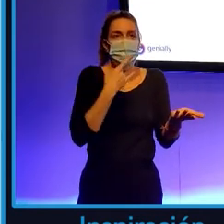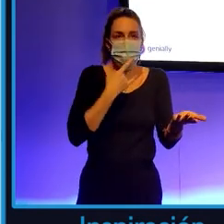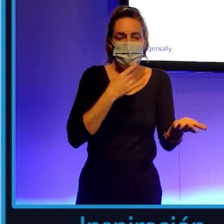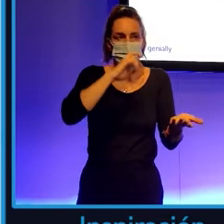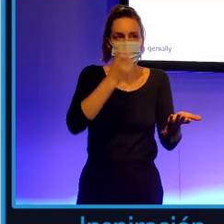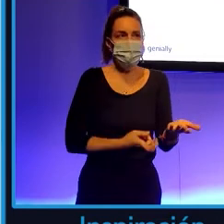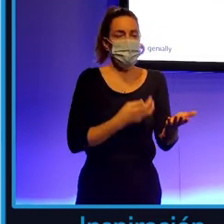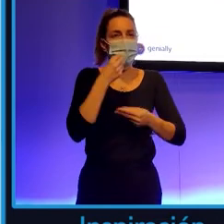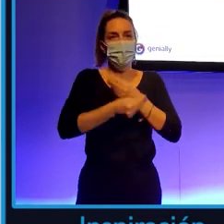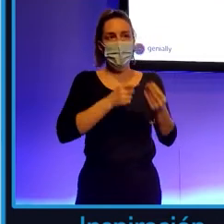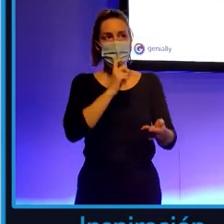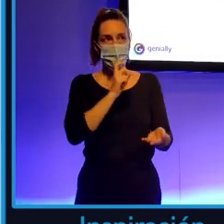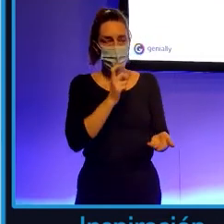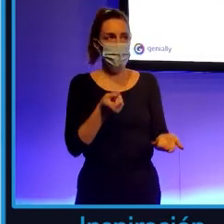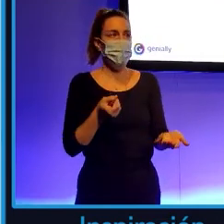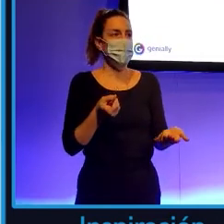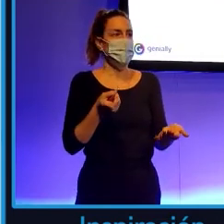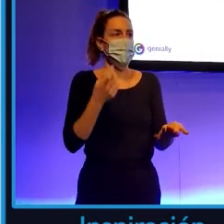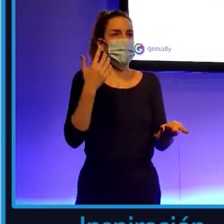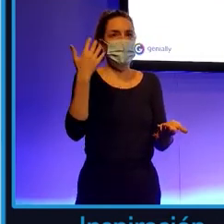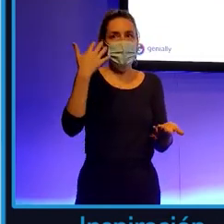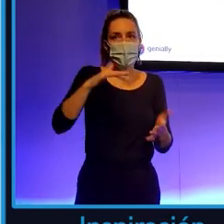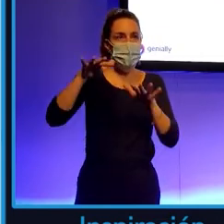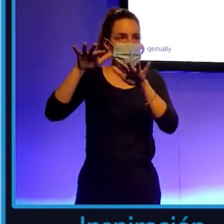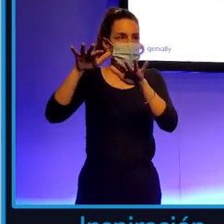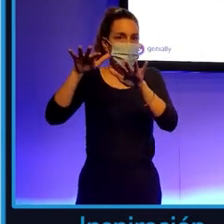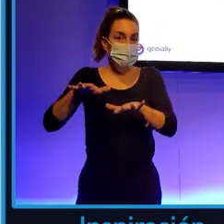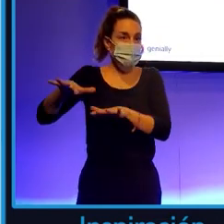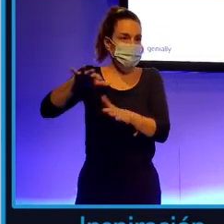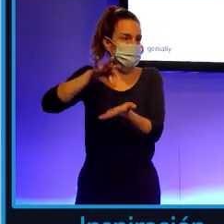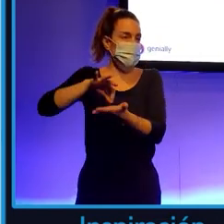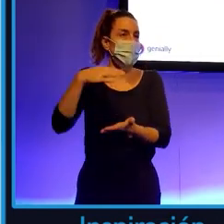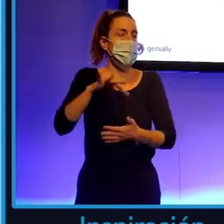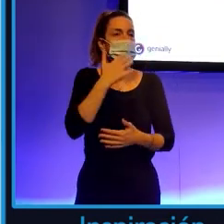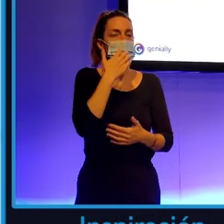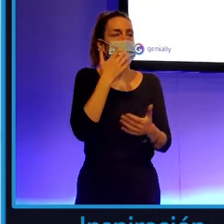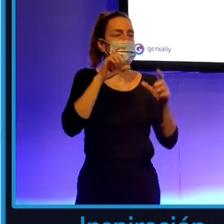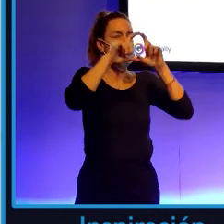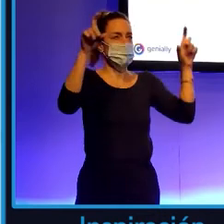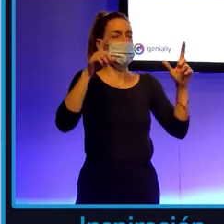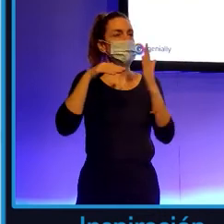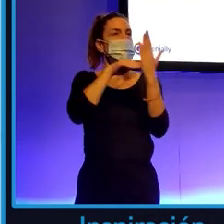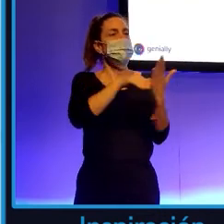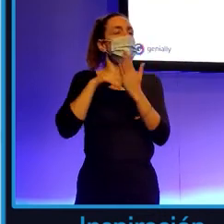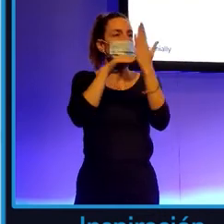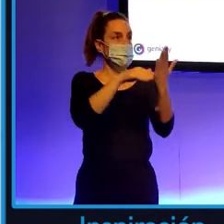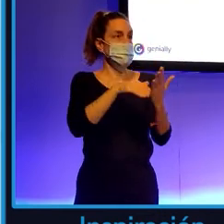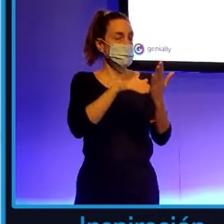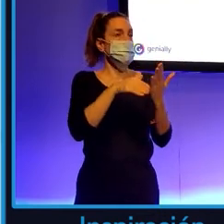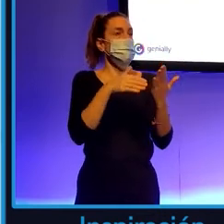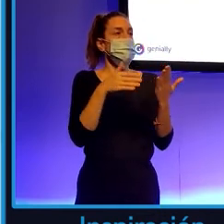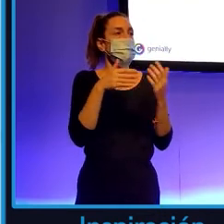se usan cómo se usan y en dónde están por ejemplo si estuviéramos hablando de una empresa de camiones actualmente